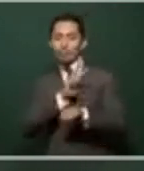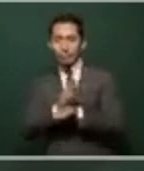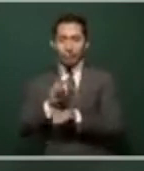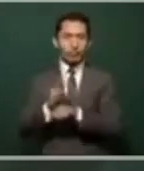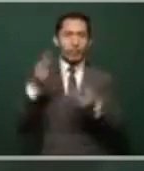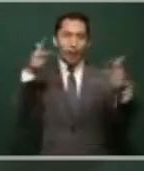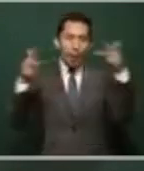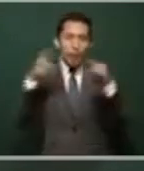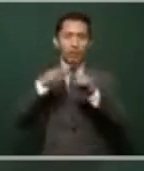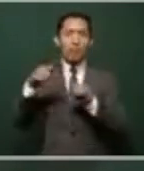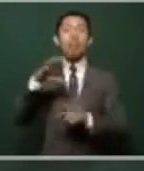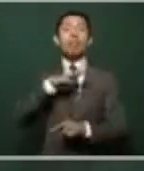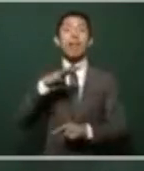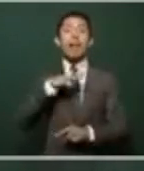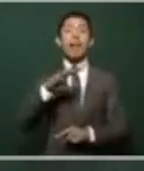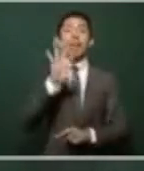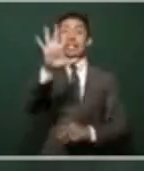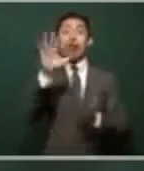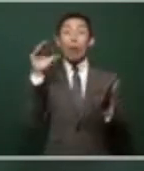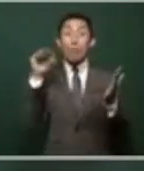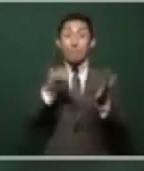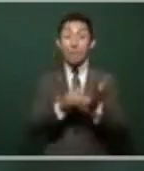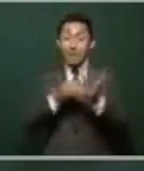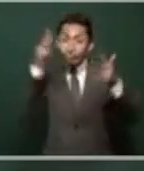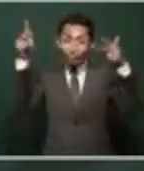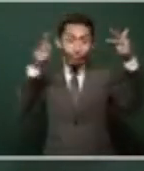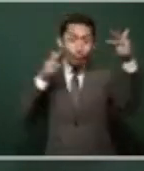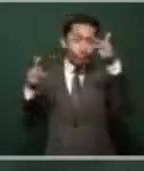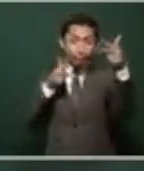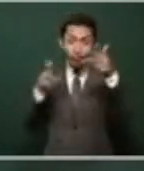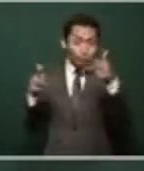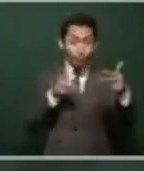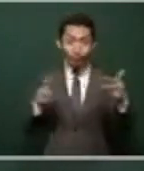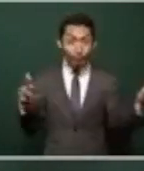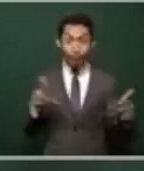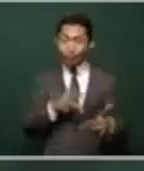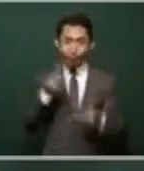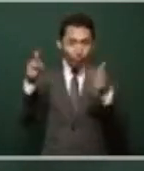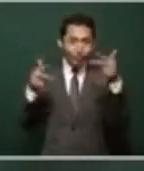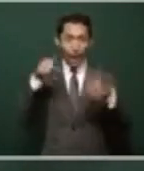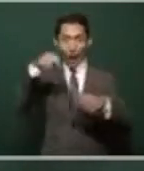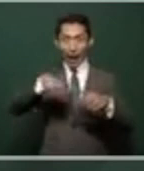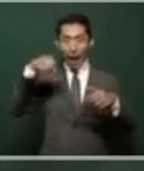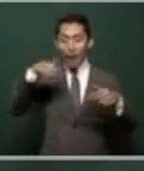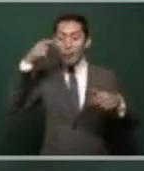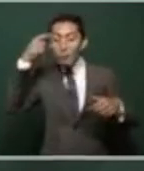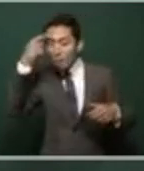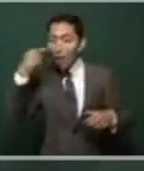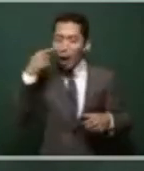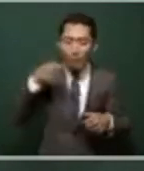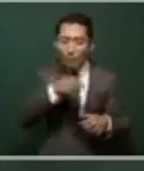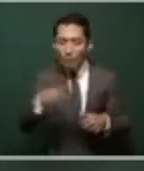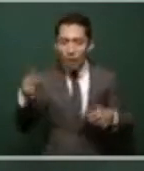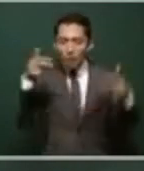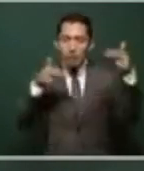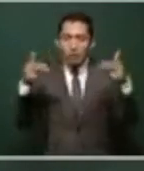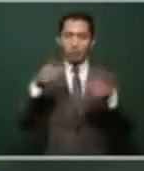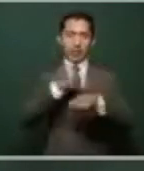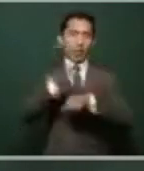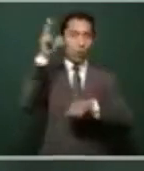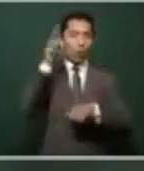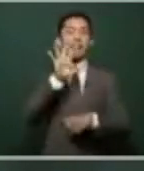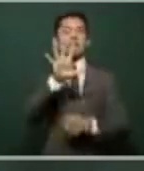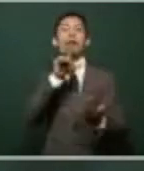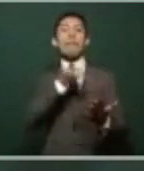de 5,000 cámaras de videovigilancia desplegadas a lo largo y ancho de toda la entidad. Para su